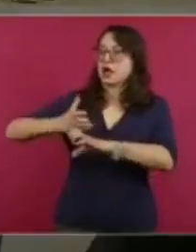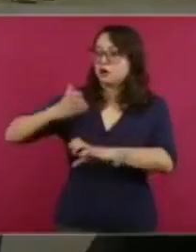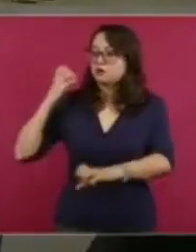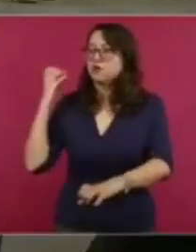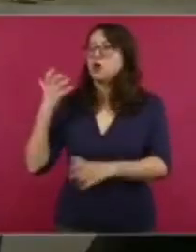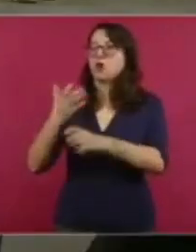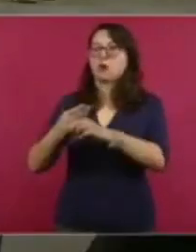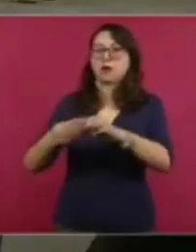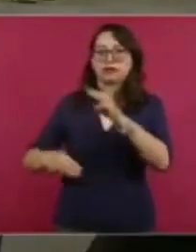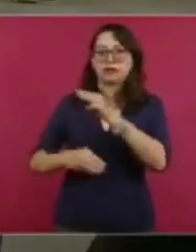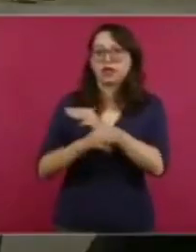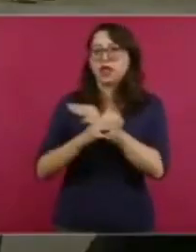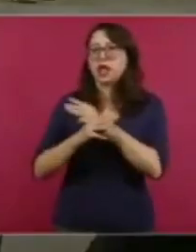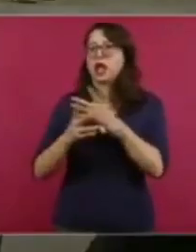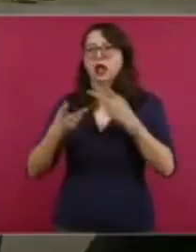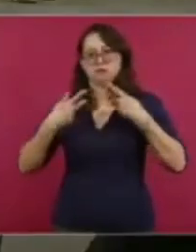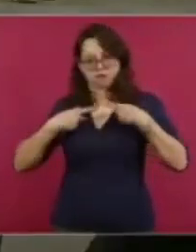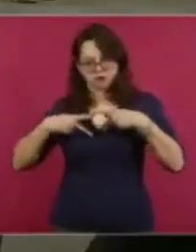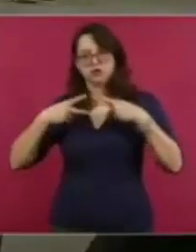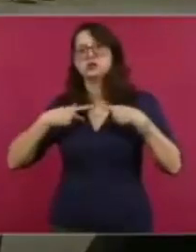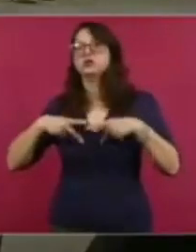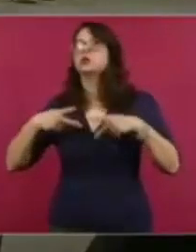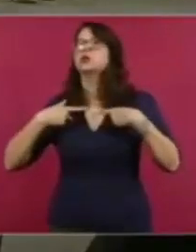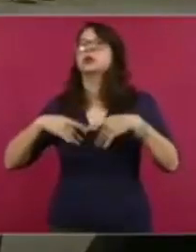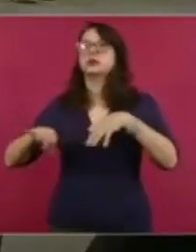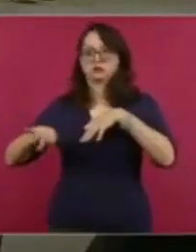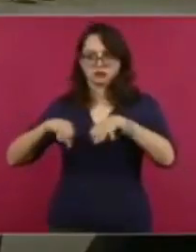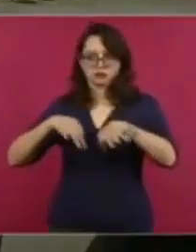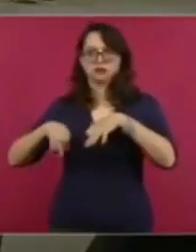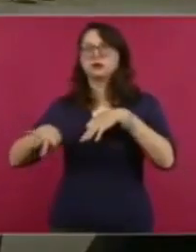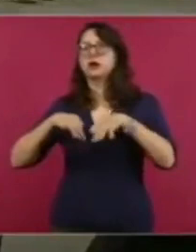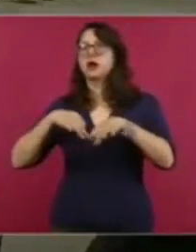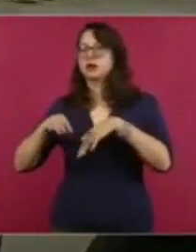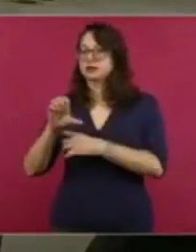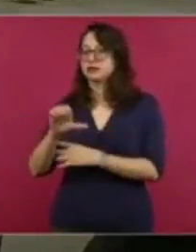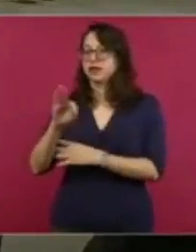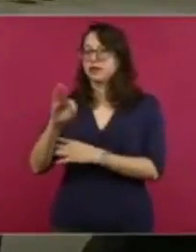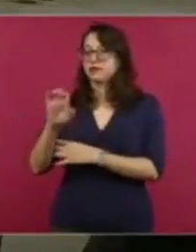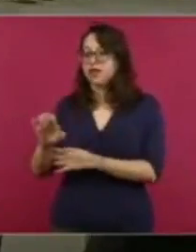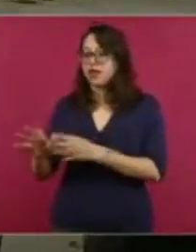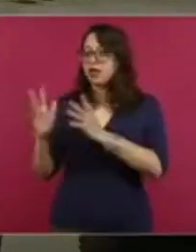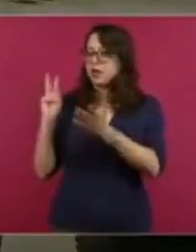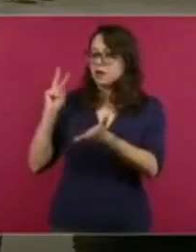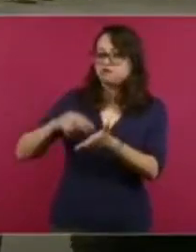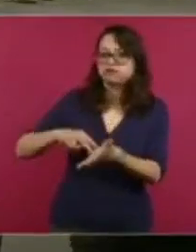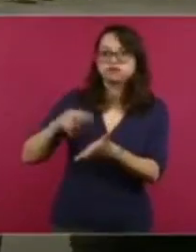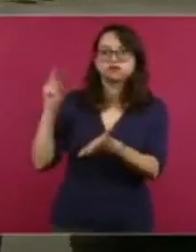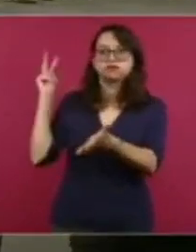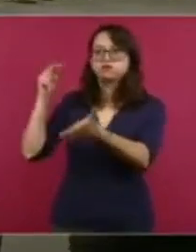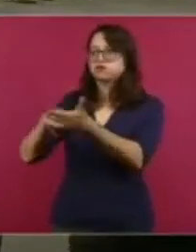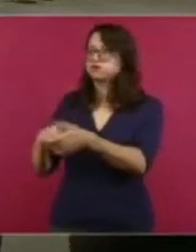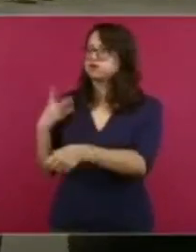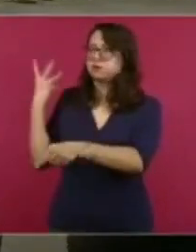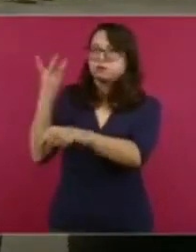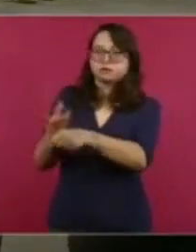equipos, sobre todo trabajadores de la Comisión Federal de Electricidad, ya